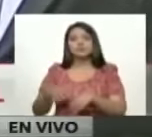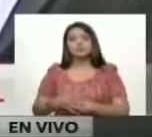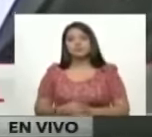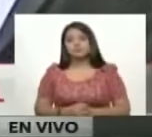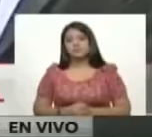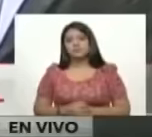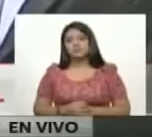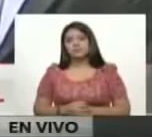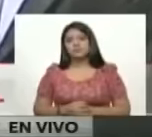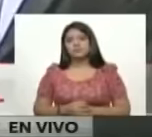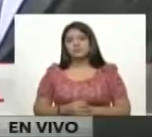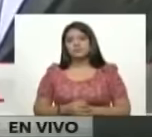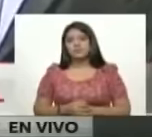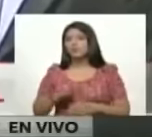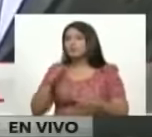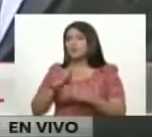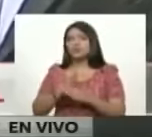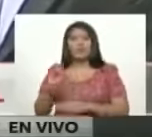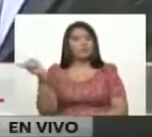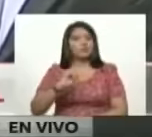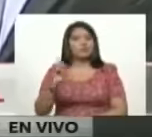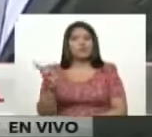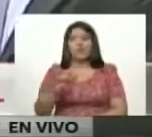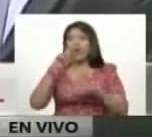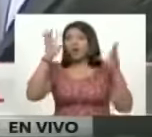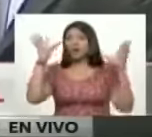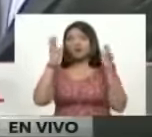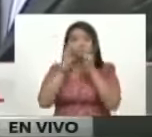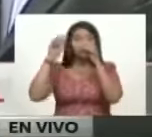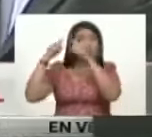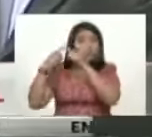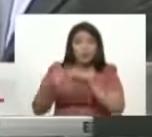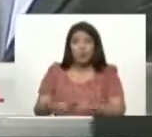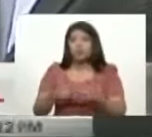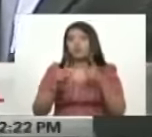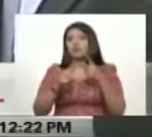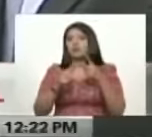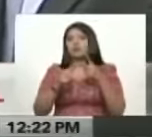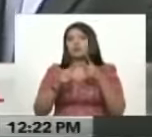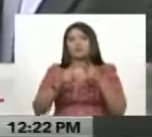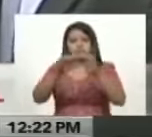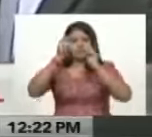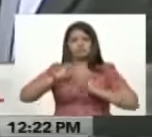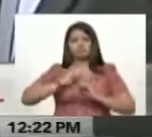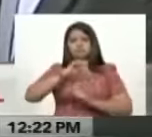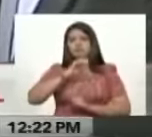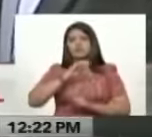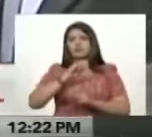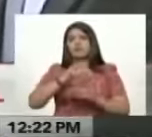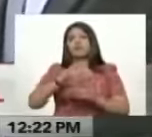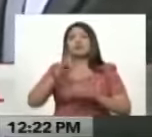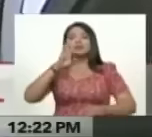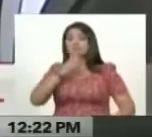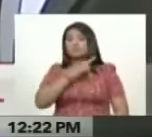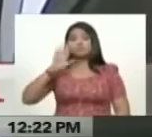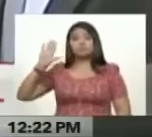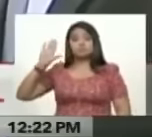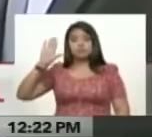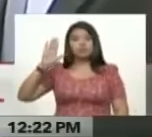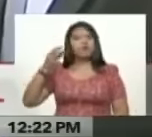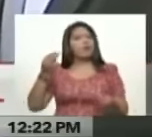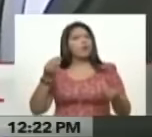de los actos de totalización, adjudicación y proclamación. ¿Y